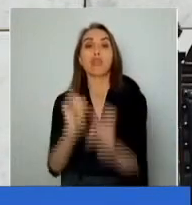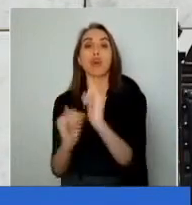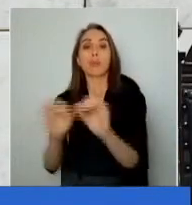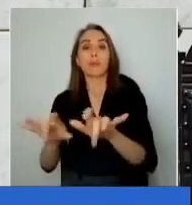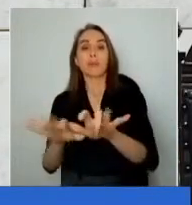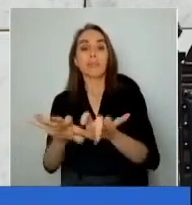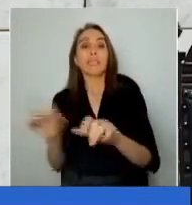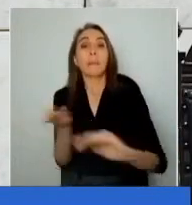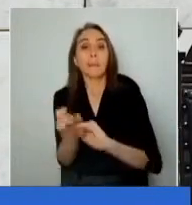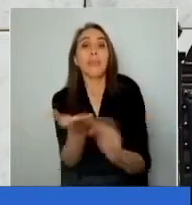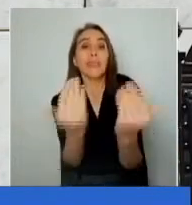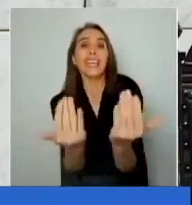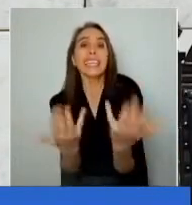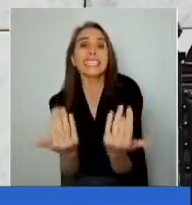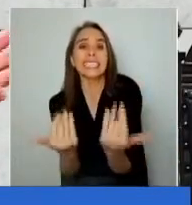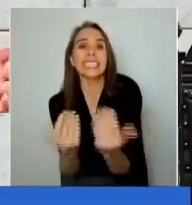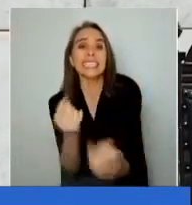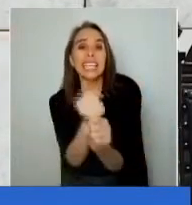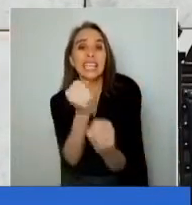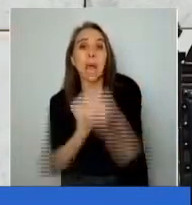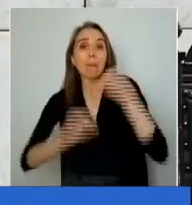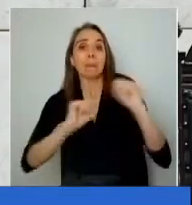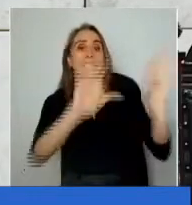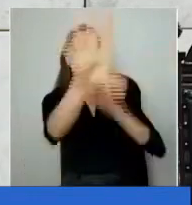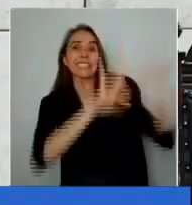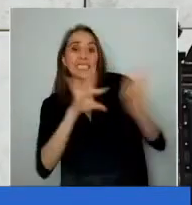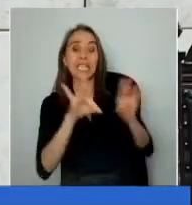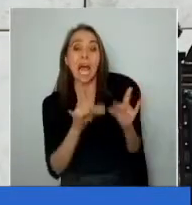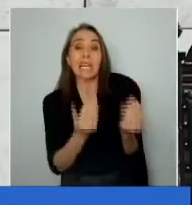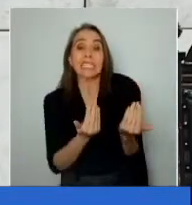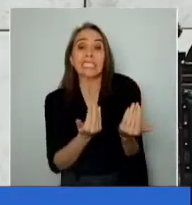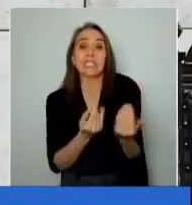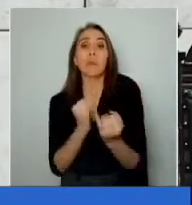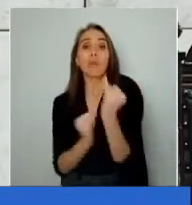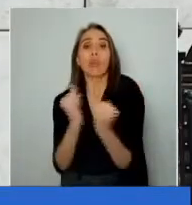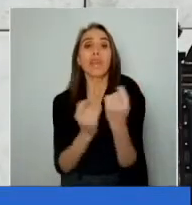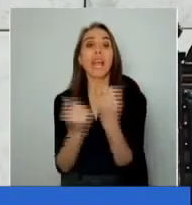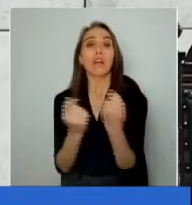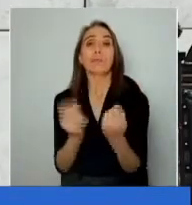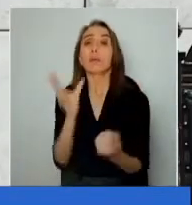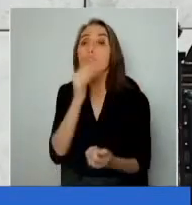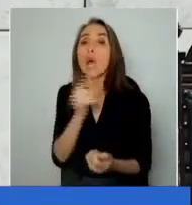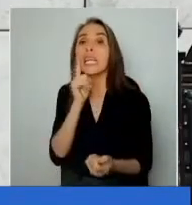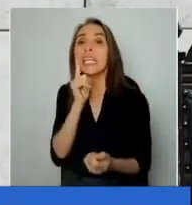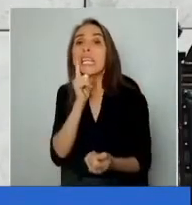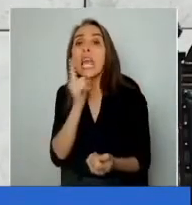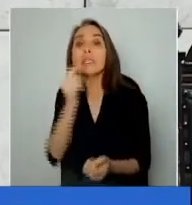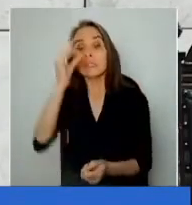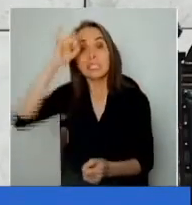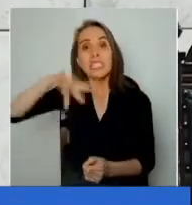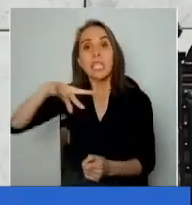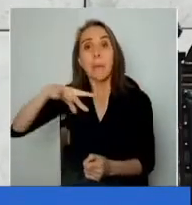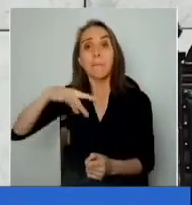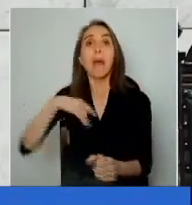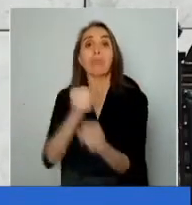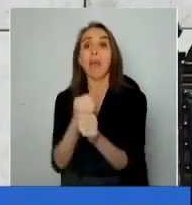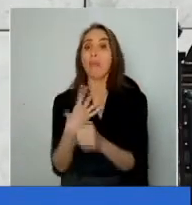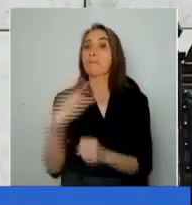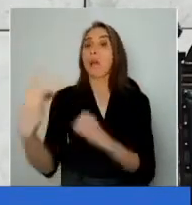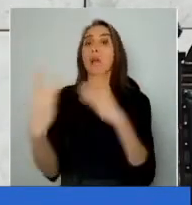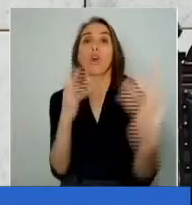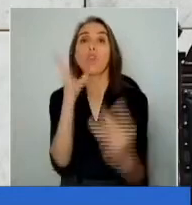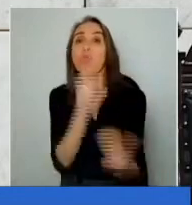Con urgencia en la economía digital pero que sin embargo no hay quien tome esos trabajos y aquí hay una gran oportunidad para